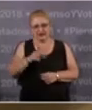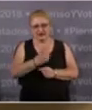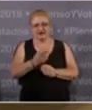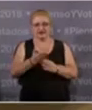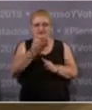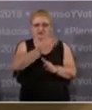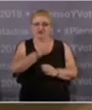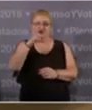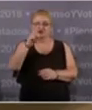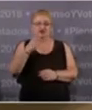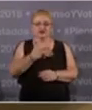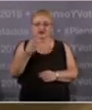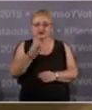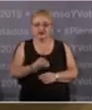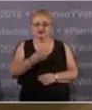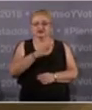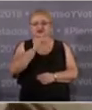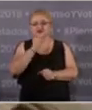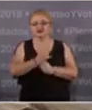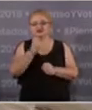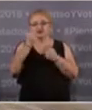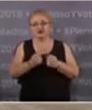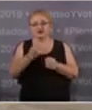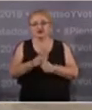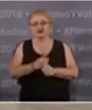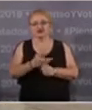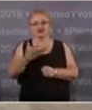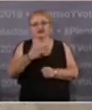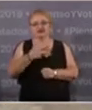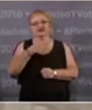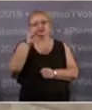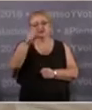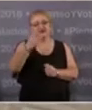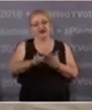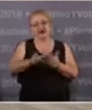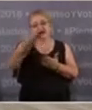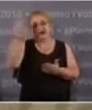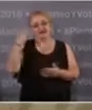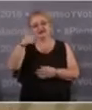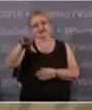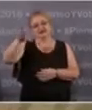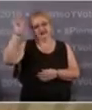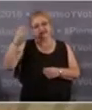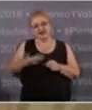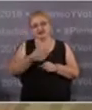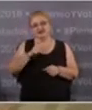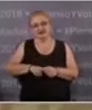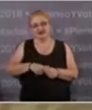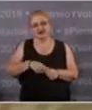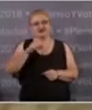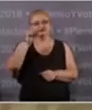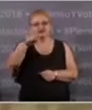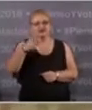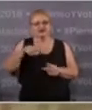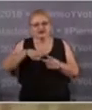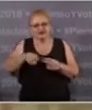prevención y que no tengamos esta situación de inseguridad? Bueno, tengo el alto honor de haber sido seleccionada nacional. Y a ver, en el deporte inició en una cancha de barrio.